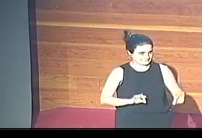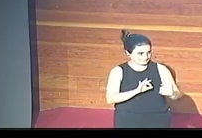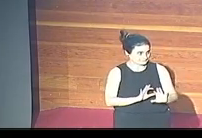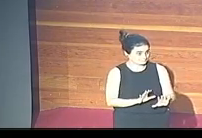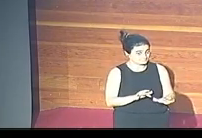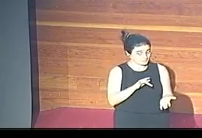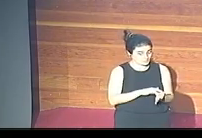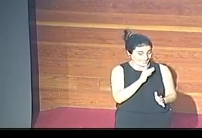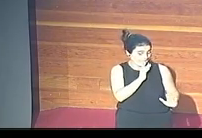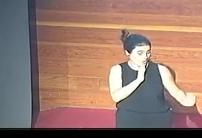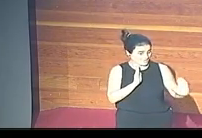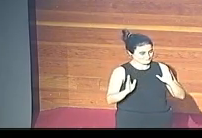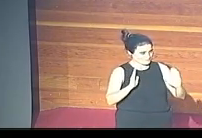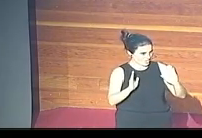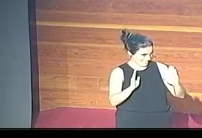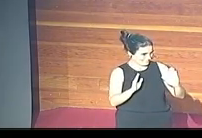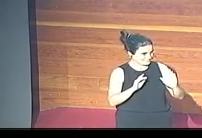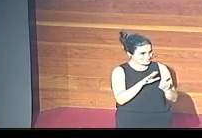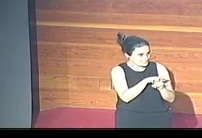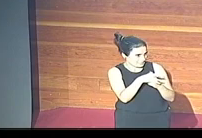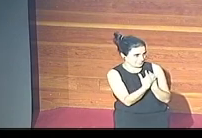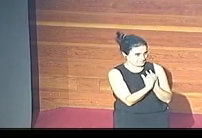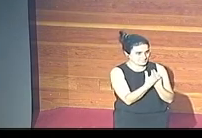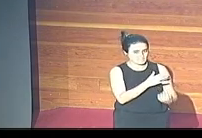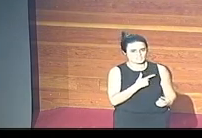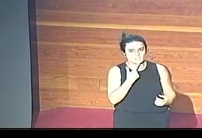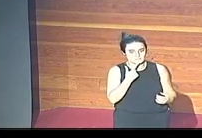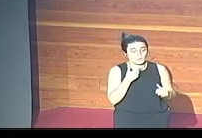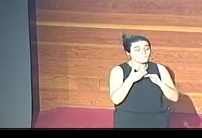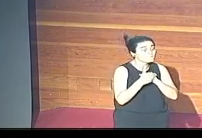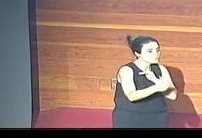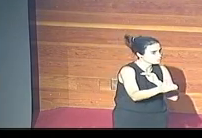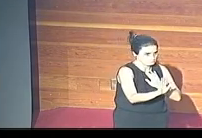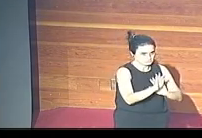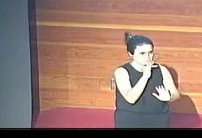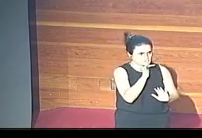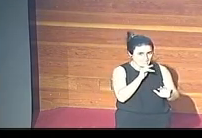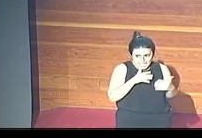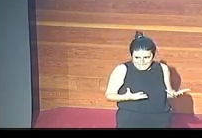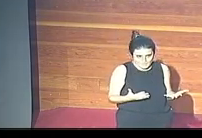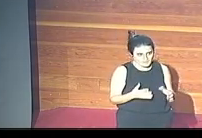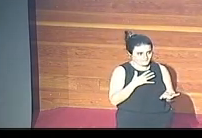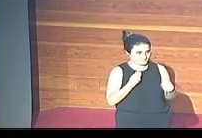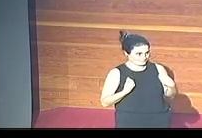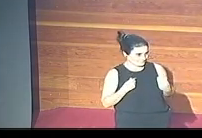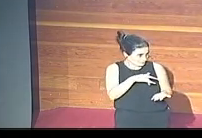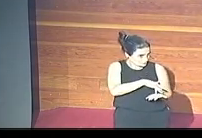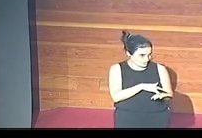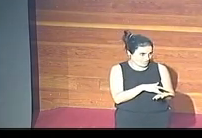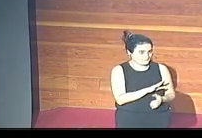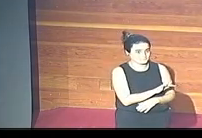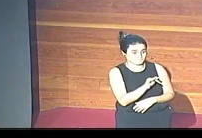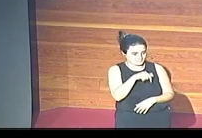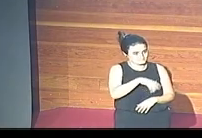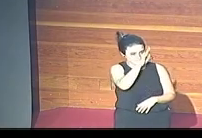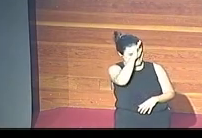viviendo no ya de lo que nos dicen que vamos a tener sino lo que estamos viviendo y especialmente este